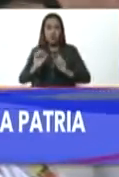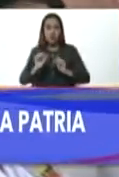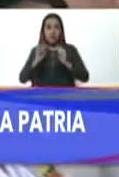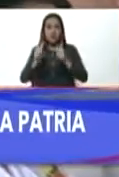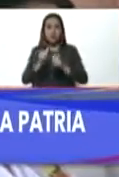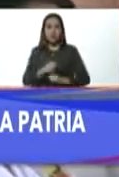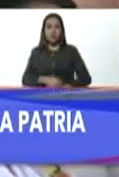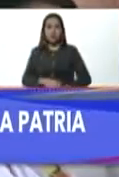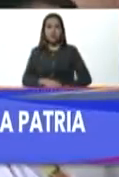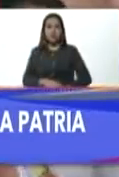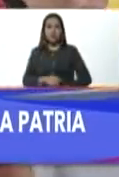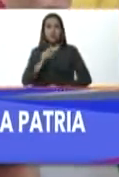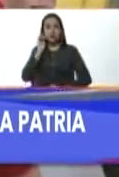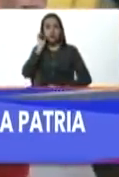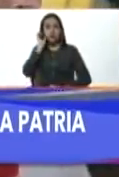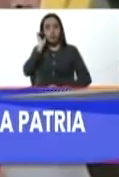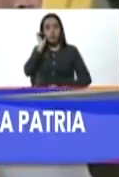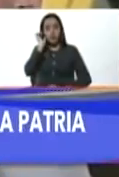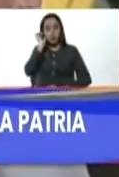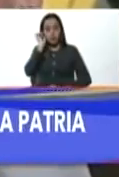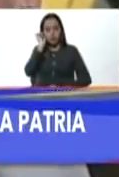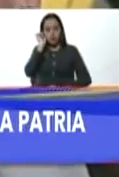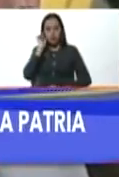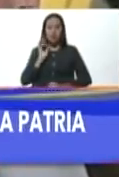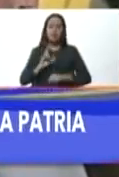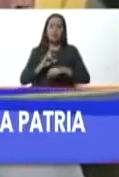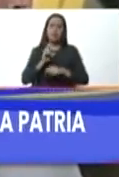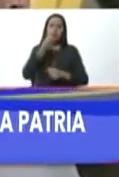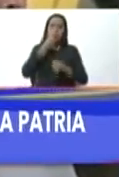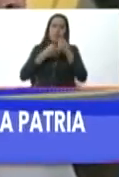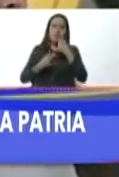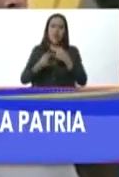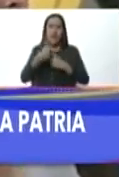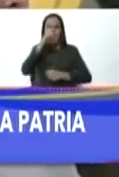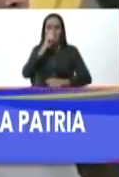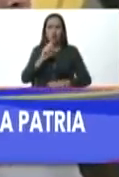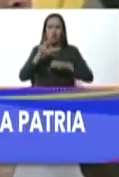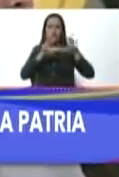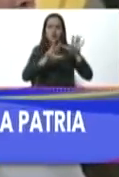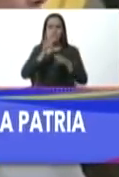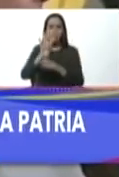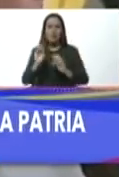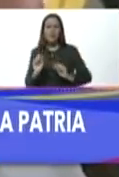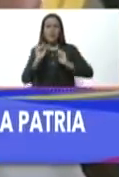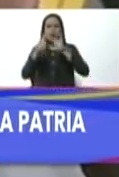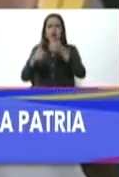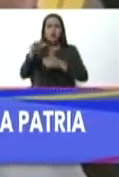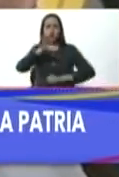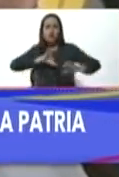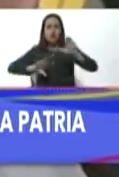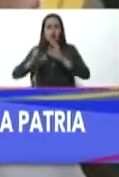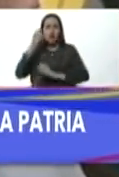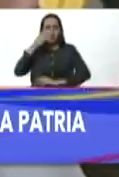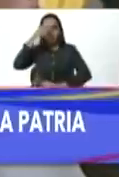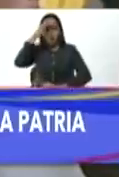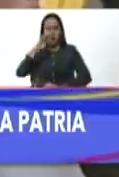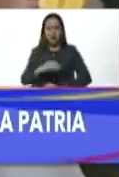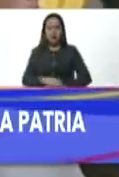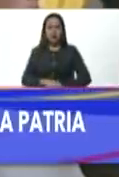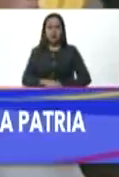Acerca el micrófono, por favor. Un medicamento que en el año 84, iniciándose el polo científico cubano, el comandante en jefe